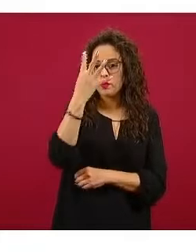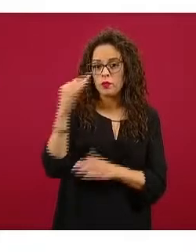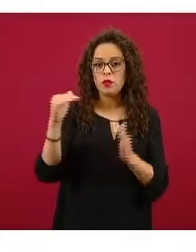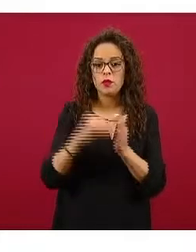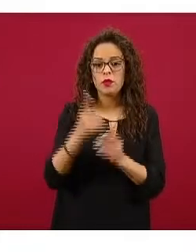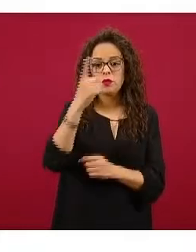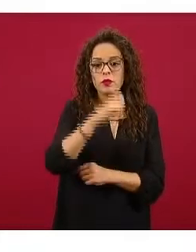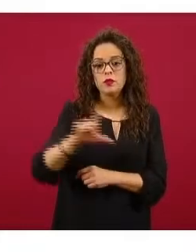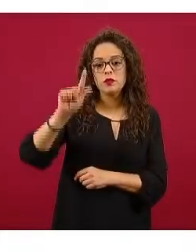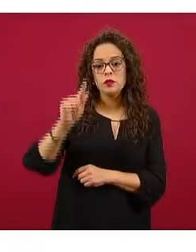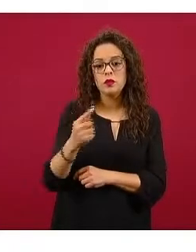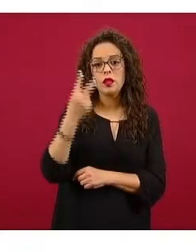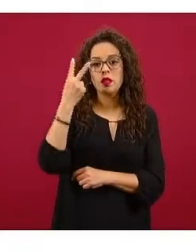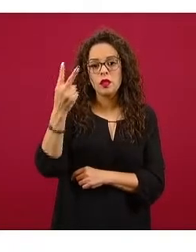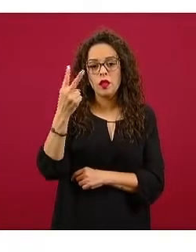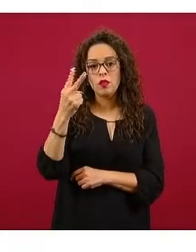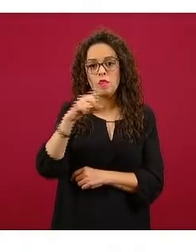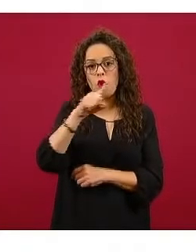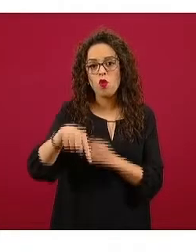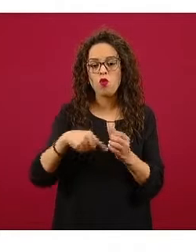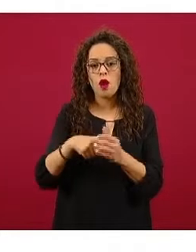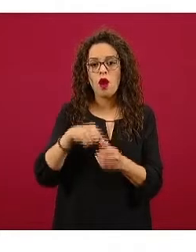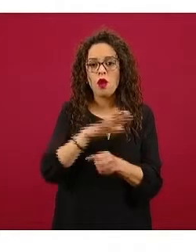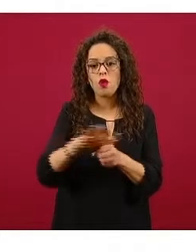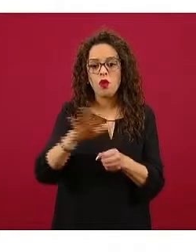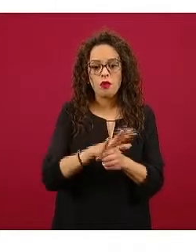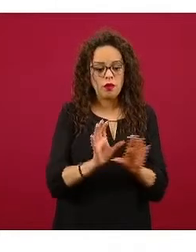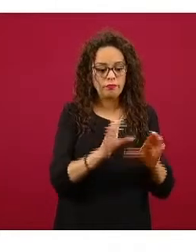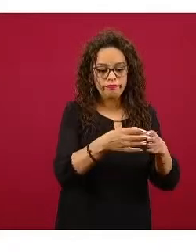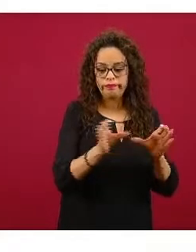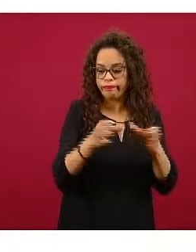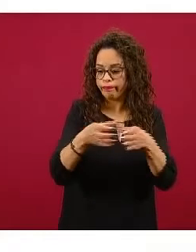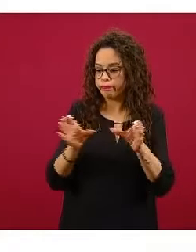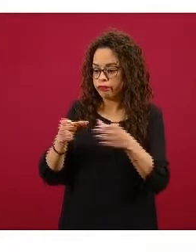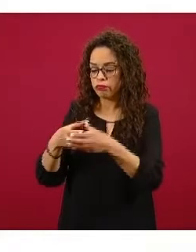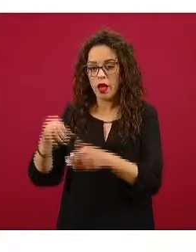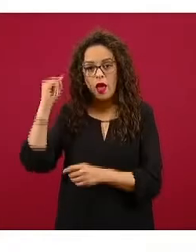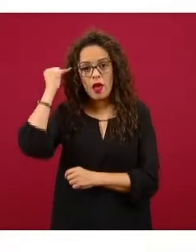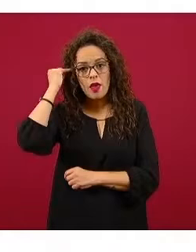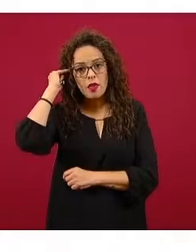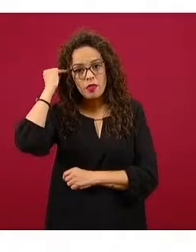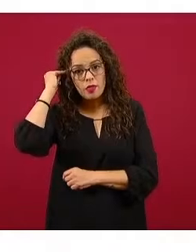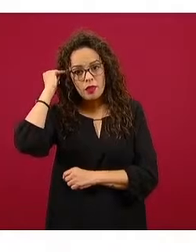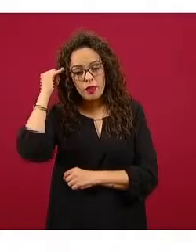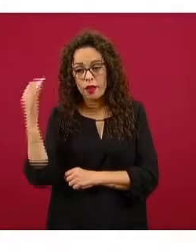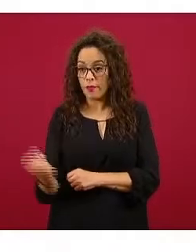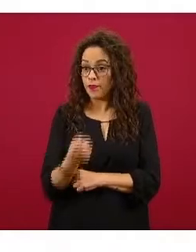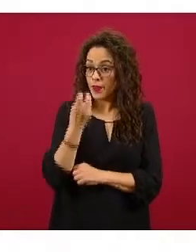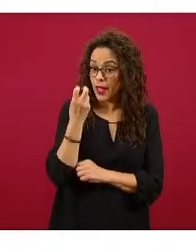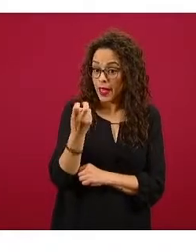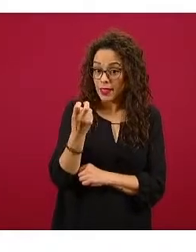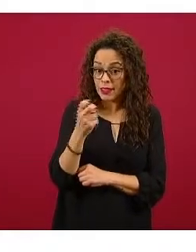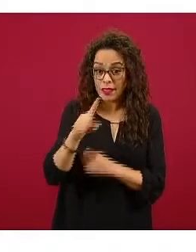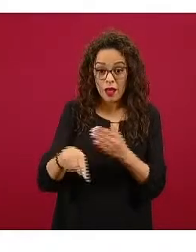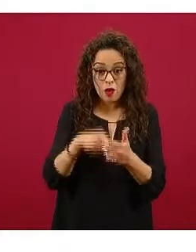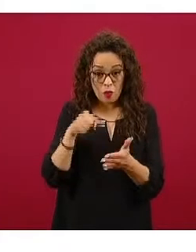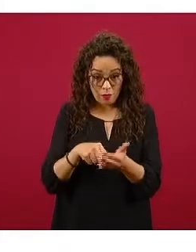64.172 localidades en el catálogo de localidades indígenas. De estas localidades, en